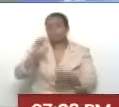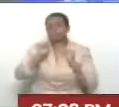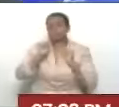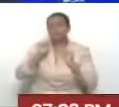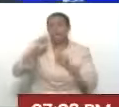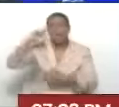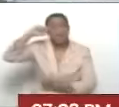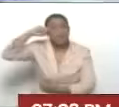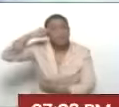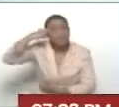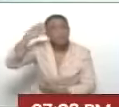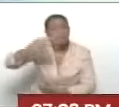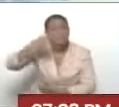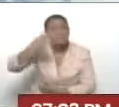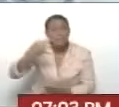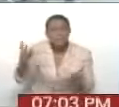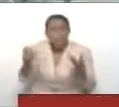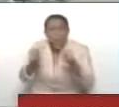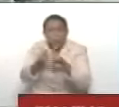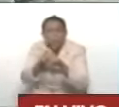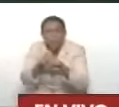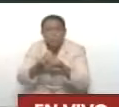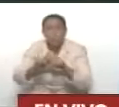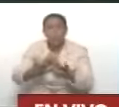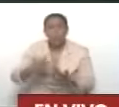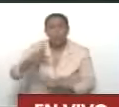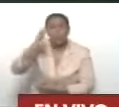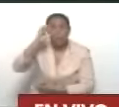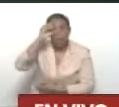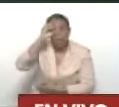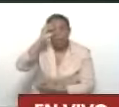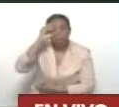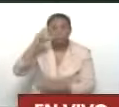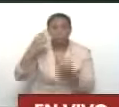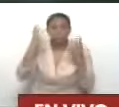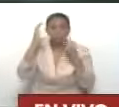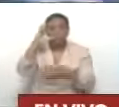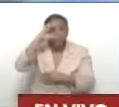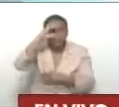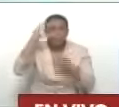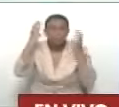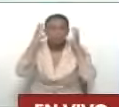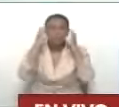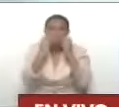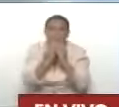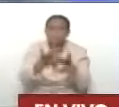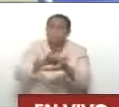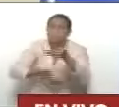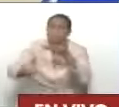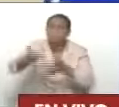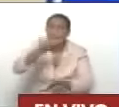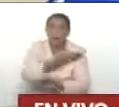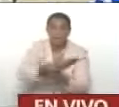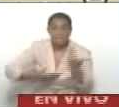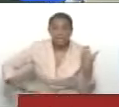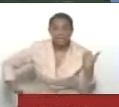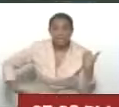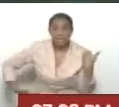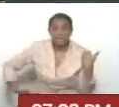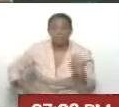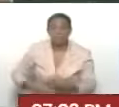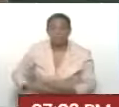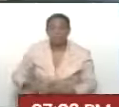Recordando cada momento que vivimos de esta relación virtuosa con el presidente Ibrahim